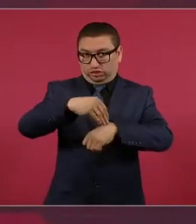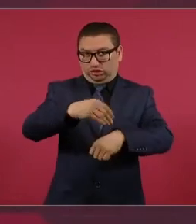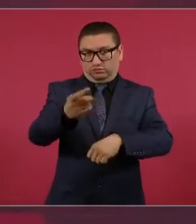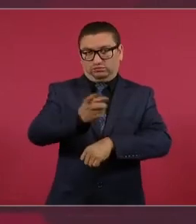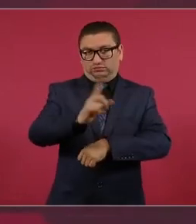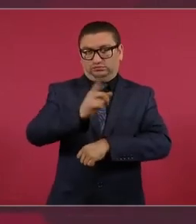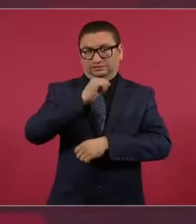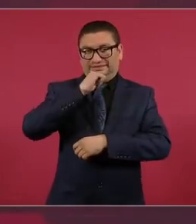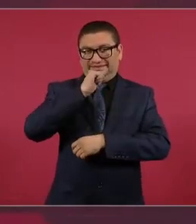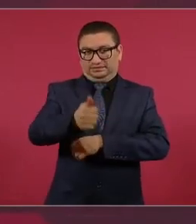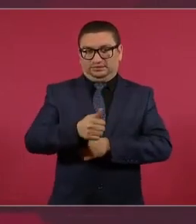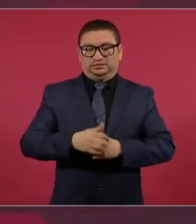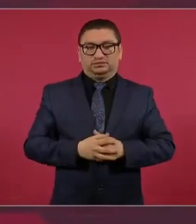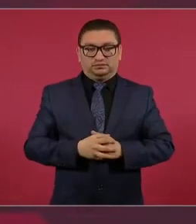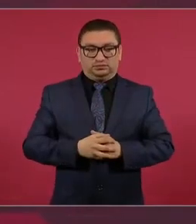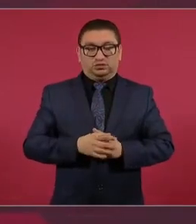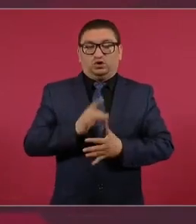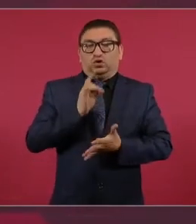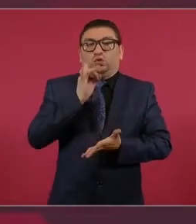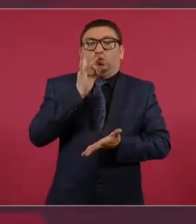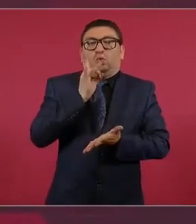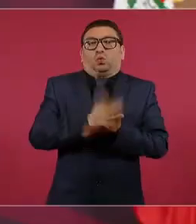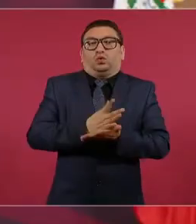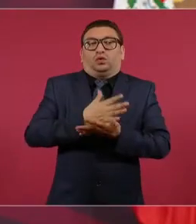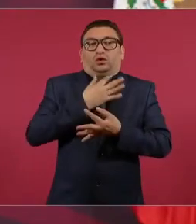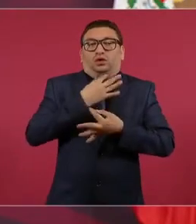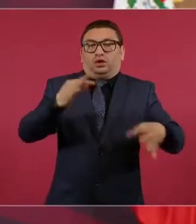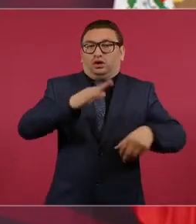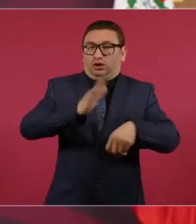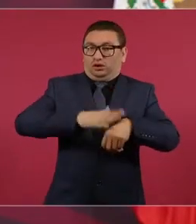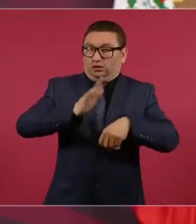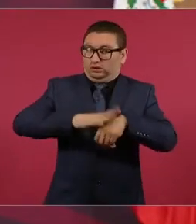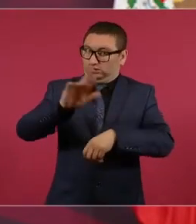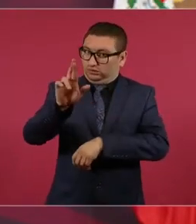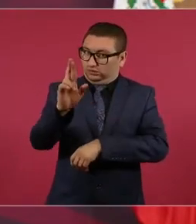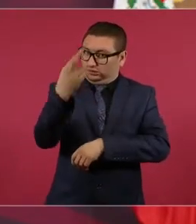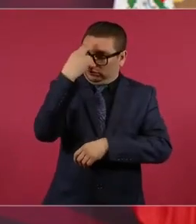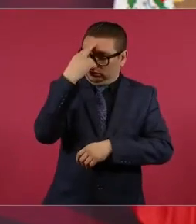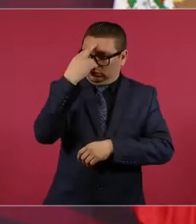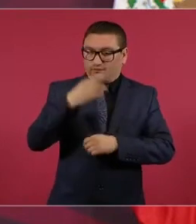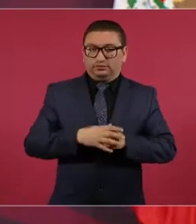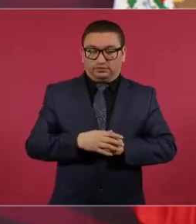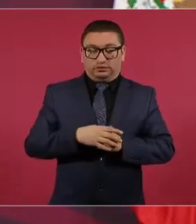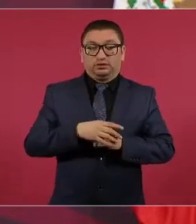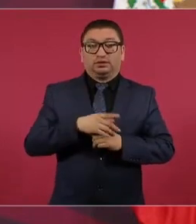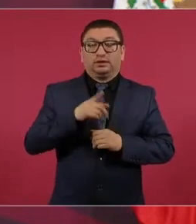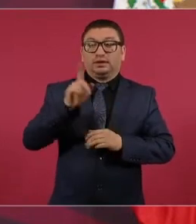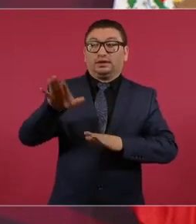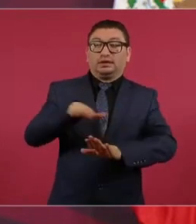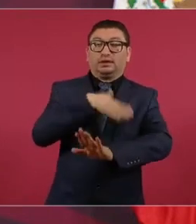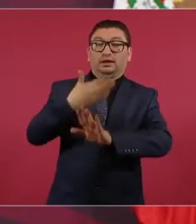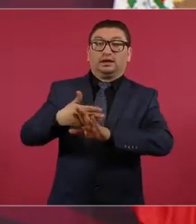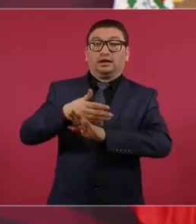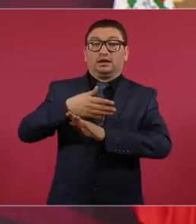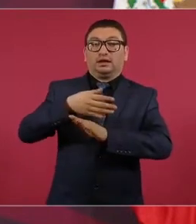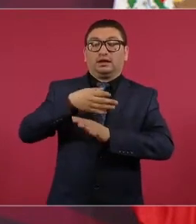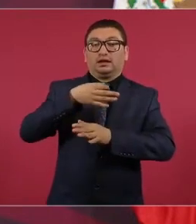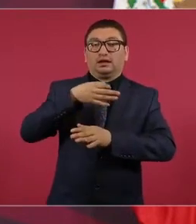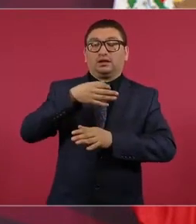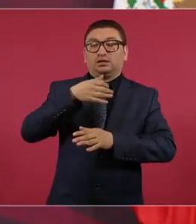nada nada más refrescando la memoria acusaron al maestro